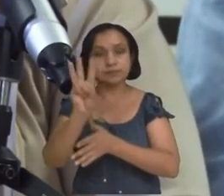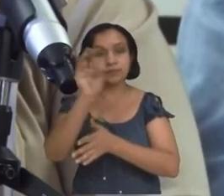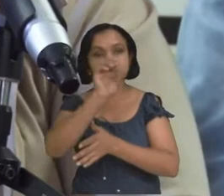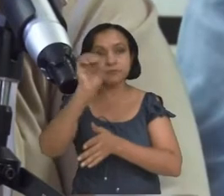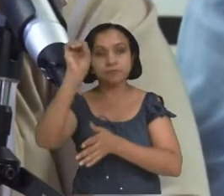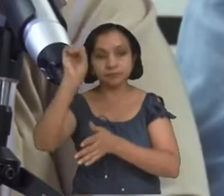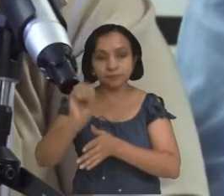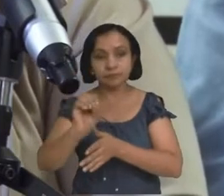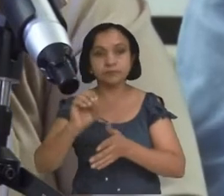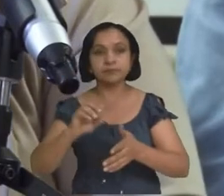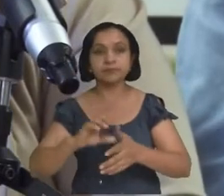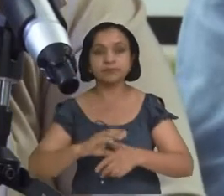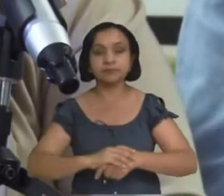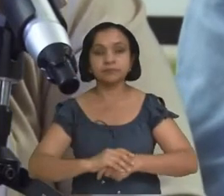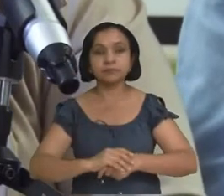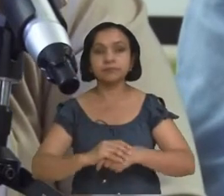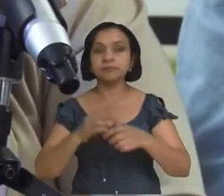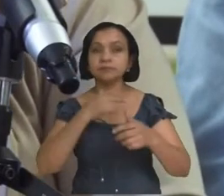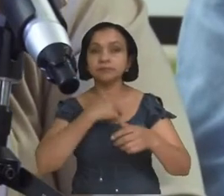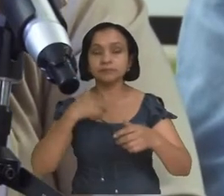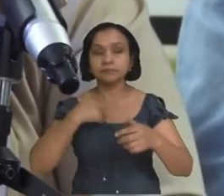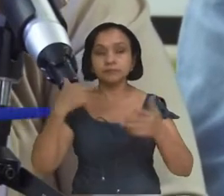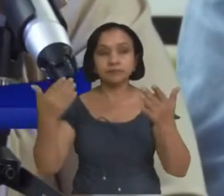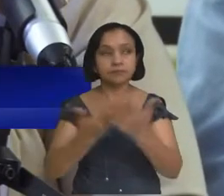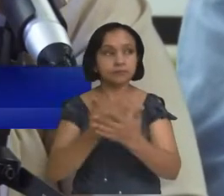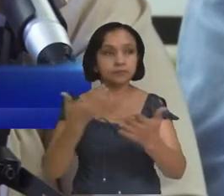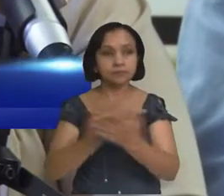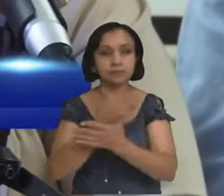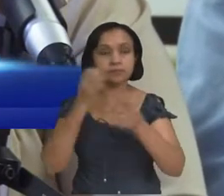2.63%, y su nuevo salario es